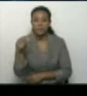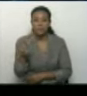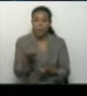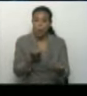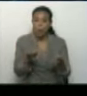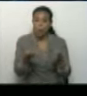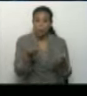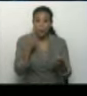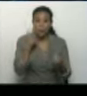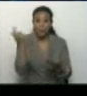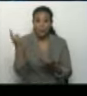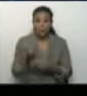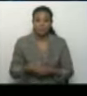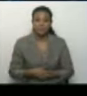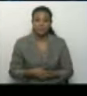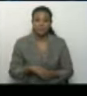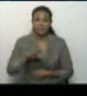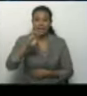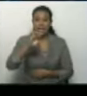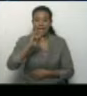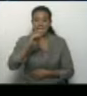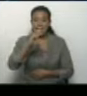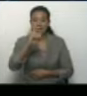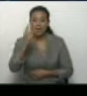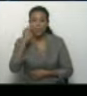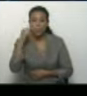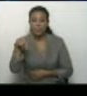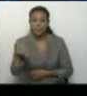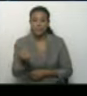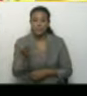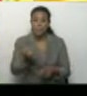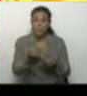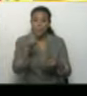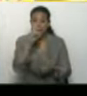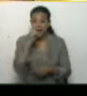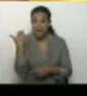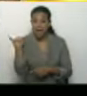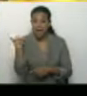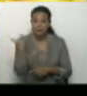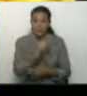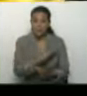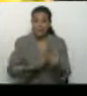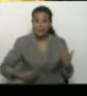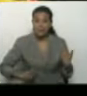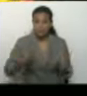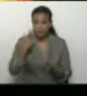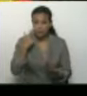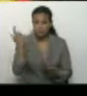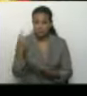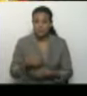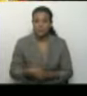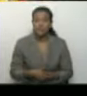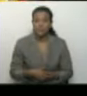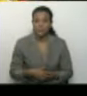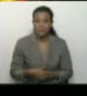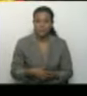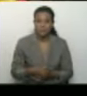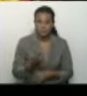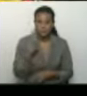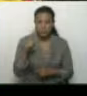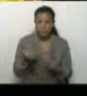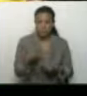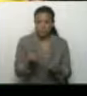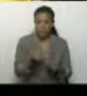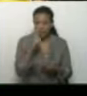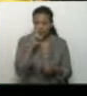mano. Elio Urdaneta, mañana cumpleaños el general Urdaneta, ¿oíste? El gran Rafael